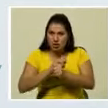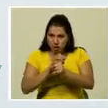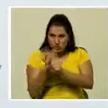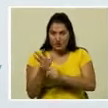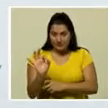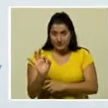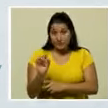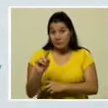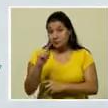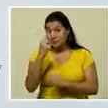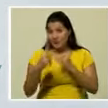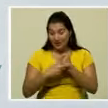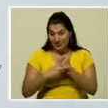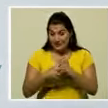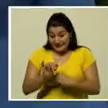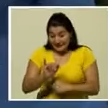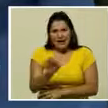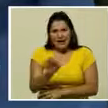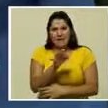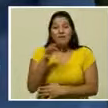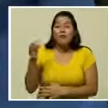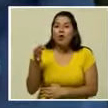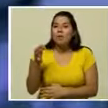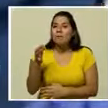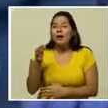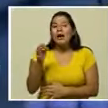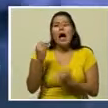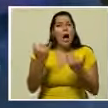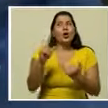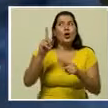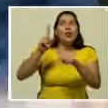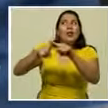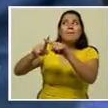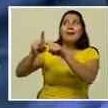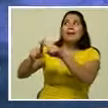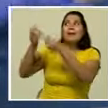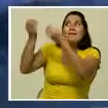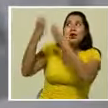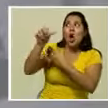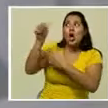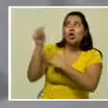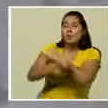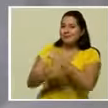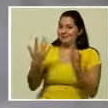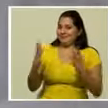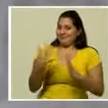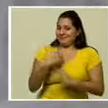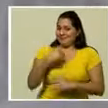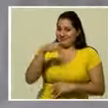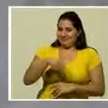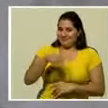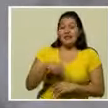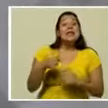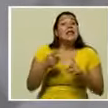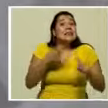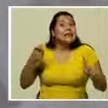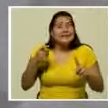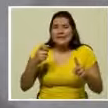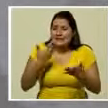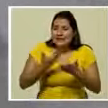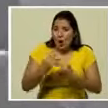del SARS-CoV-2. De esta forma, no se depende de laboratorios de otros países. Asimismo, desde que llegó el primer caso al